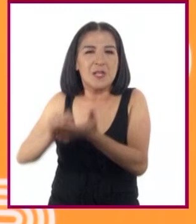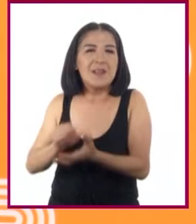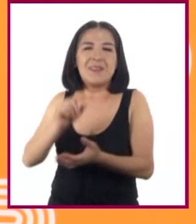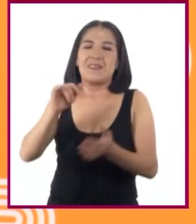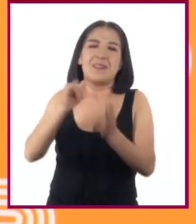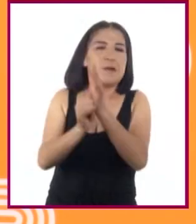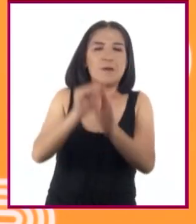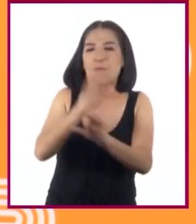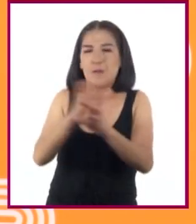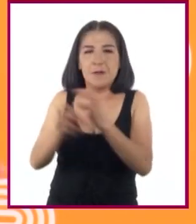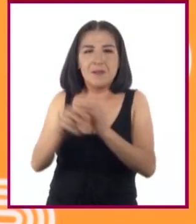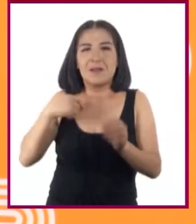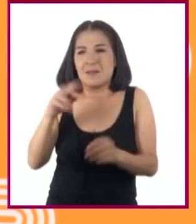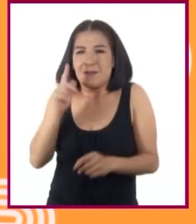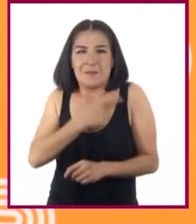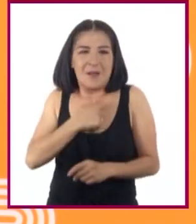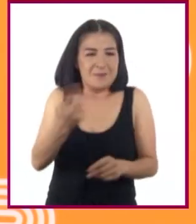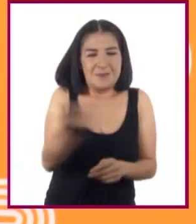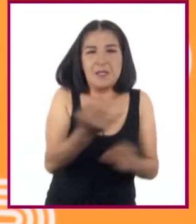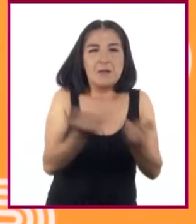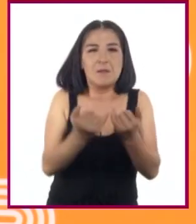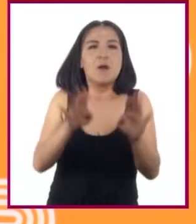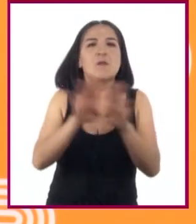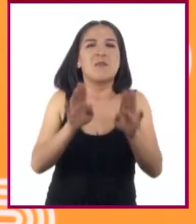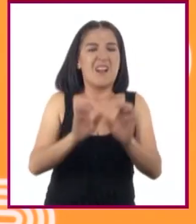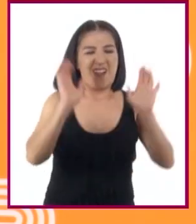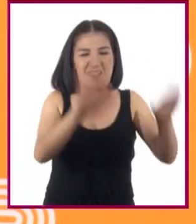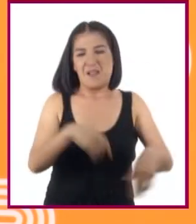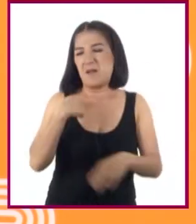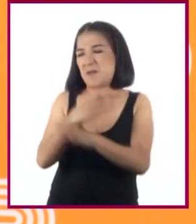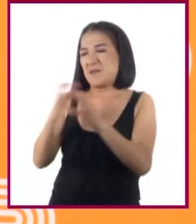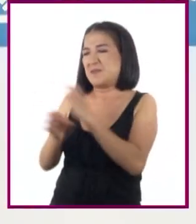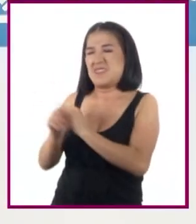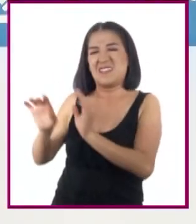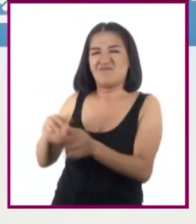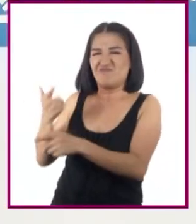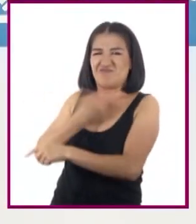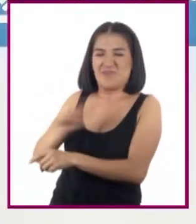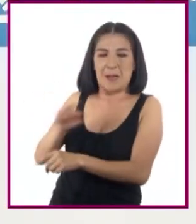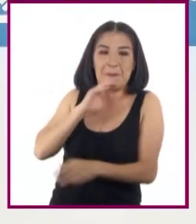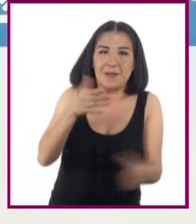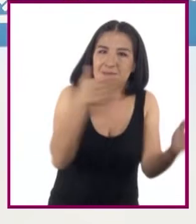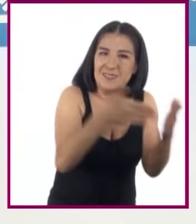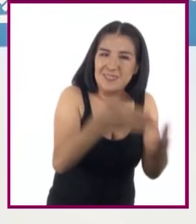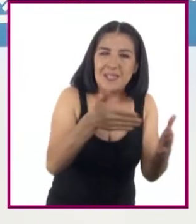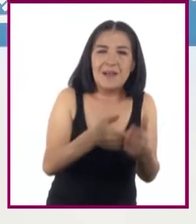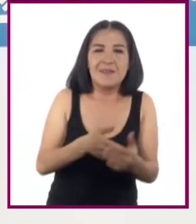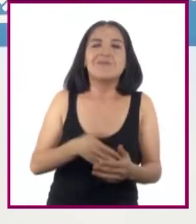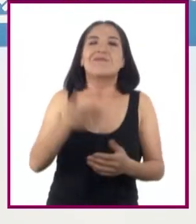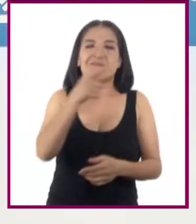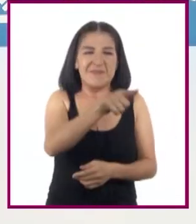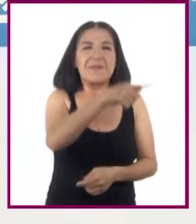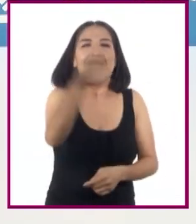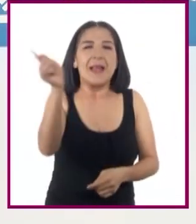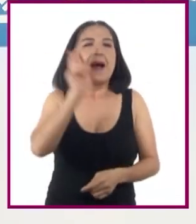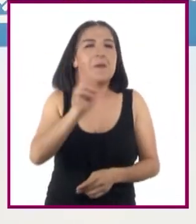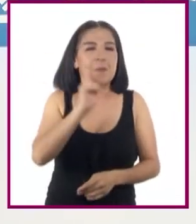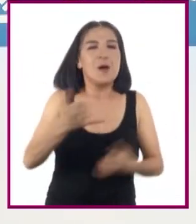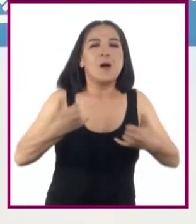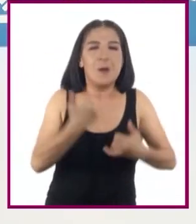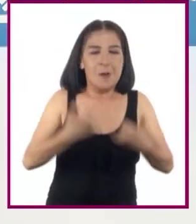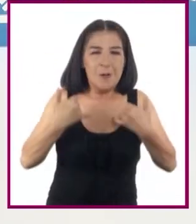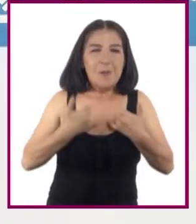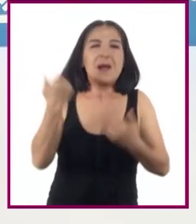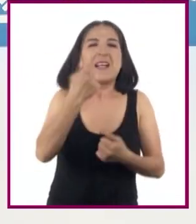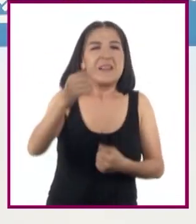de su vida que les generan bienestar. ¿Qué opinan los estudiantes? Sería fantástico saber su opinión. Yo